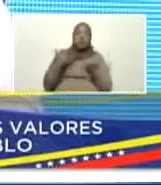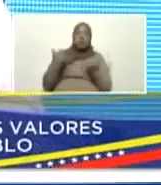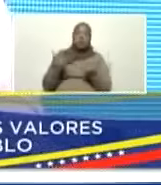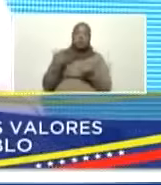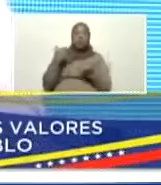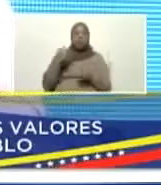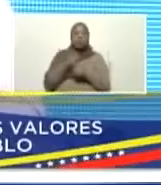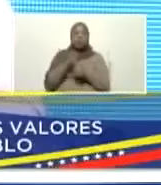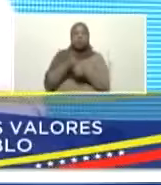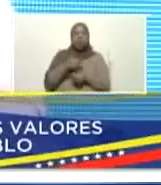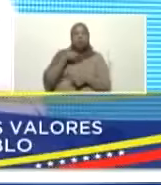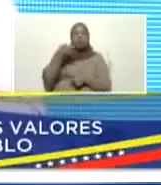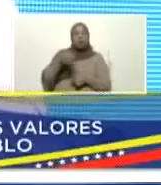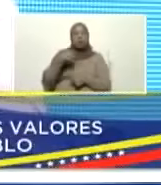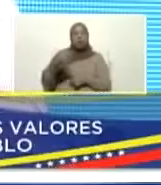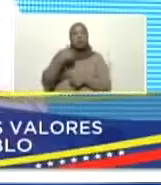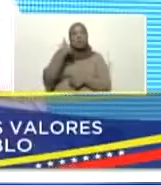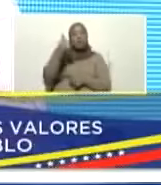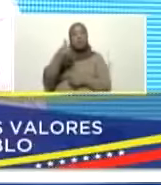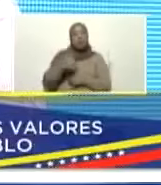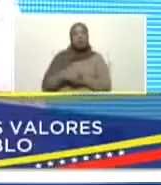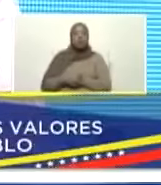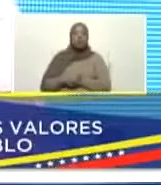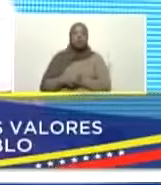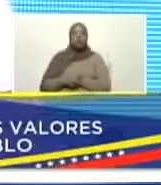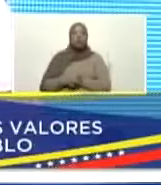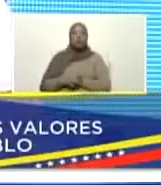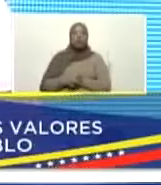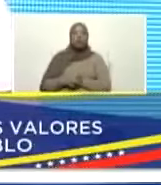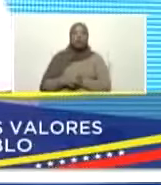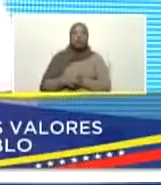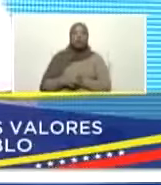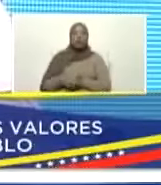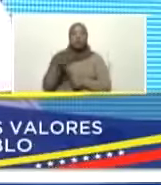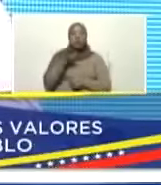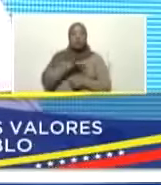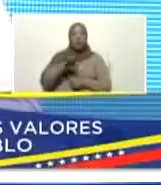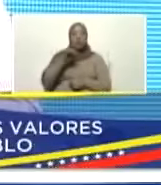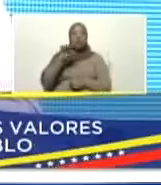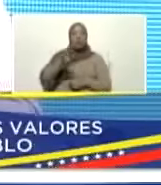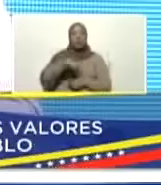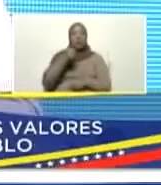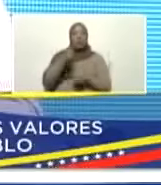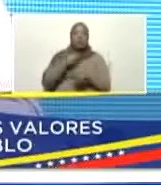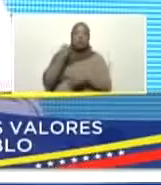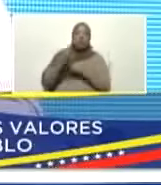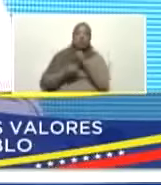bien siempre que puedas, hacer el bien. Y yo veo que esta universidad